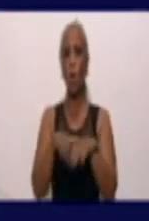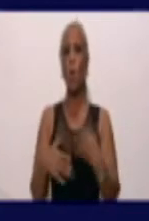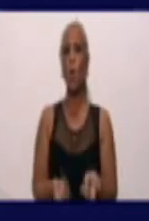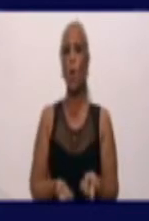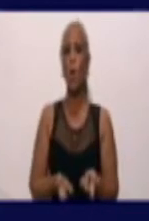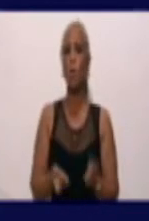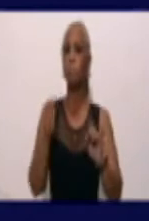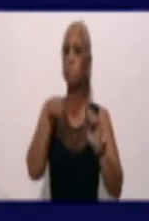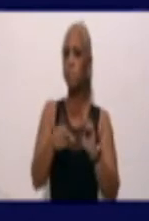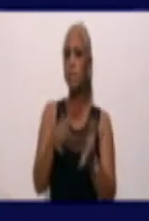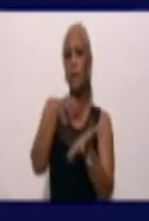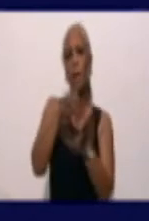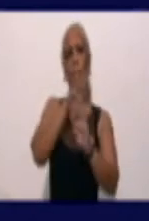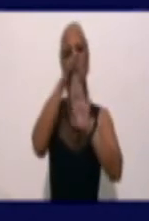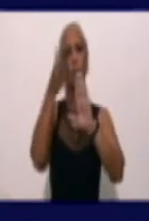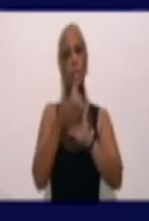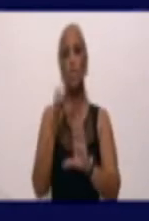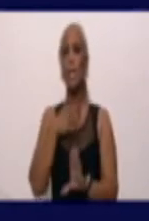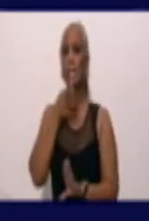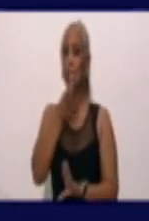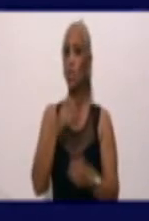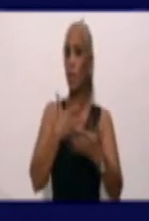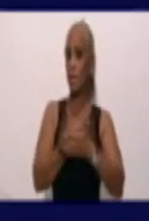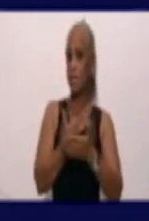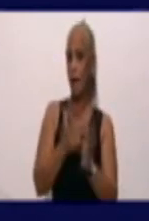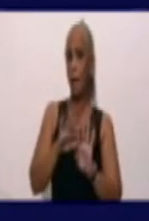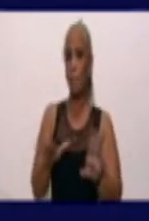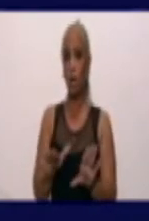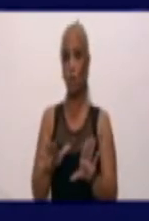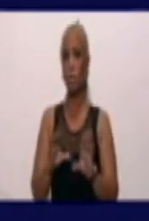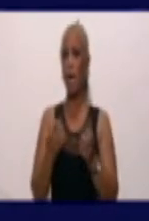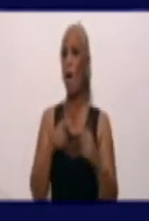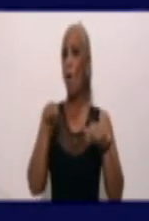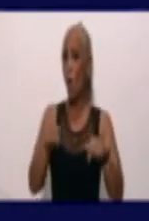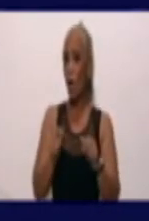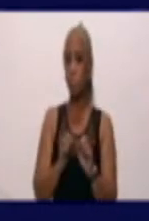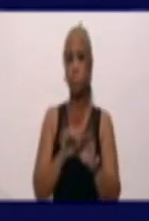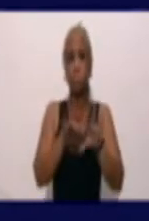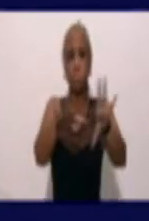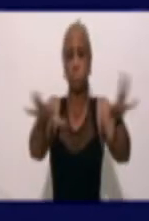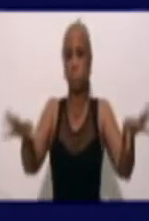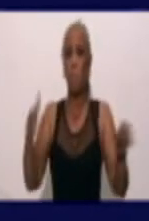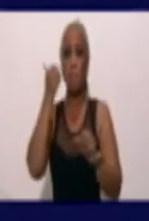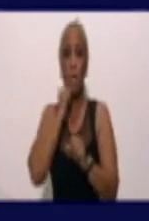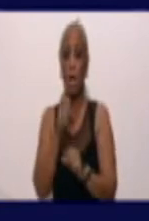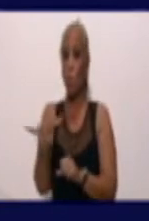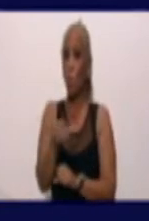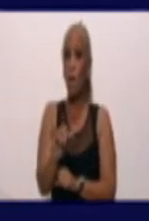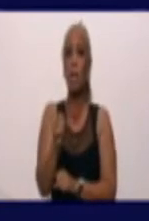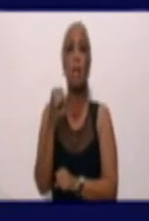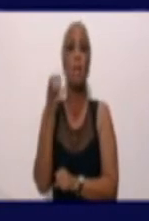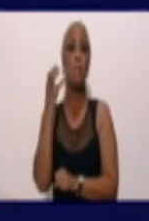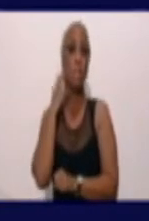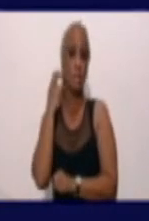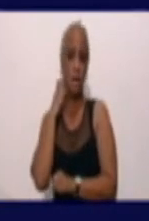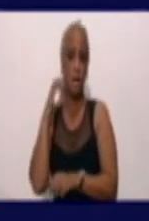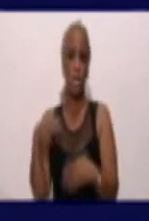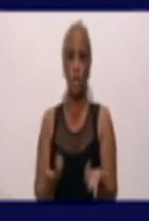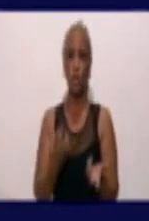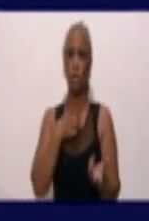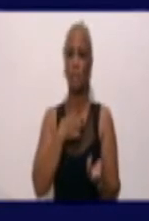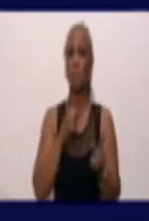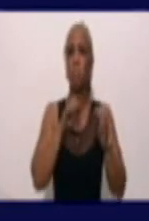de Badulyeso y Grito de Yara, pero ya la situación de Río Cauto se ha extendido un poco más, así como Manzanillo. Manzanillo tiene una dispersión de la enfermedad